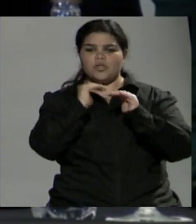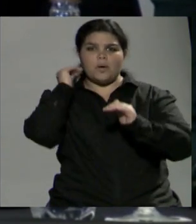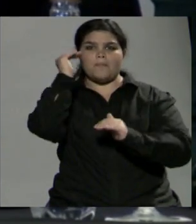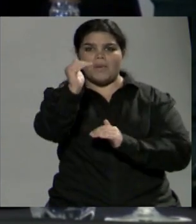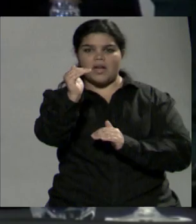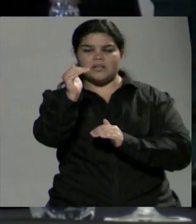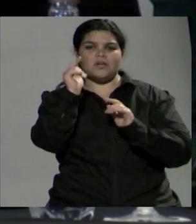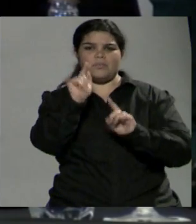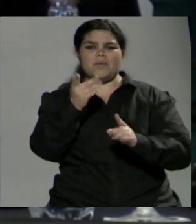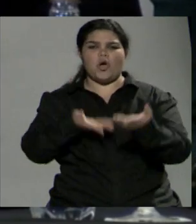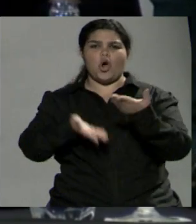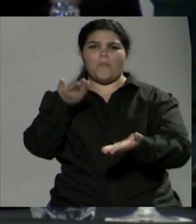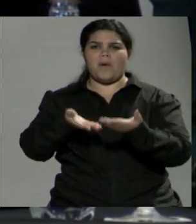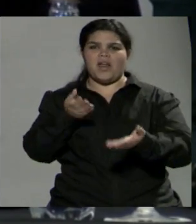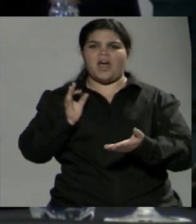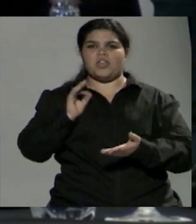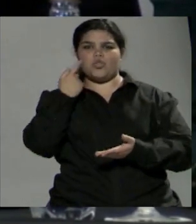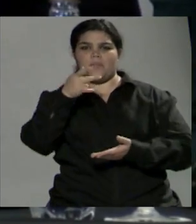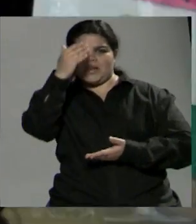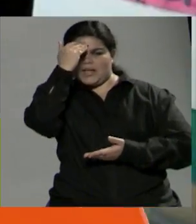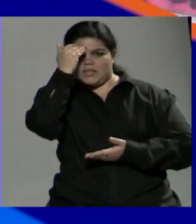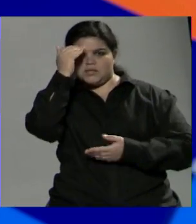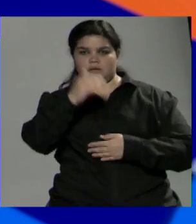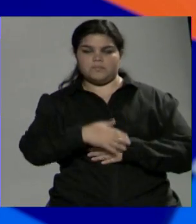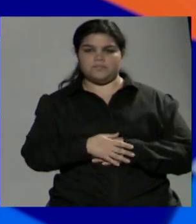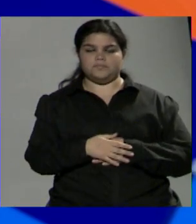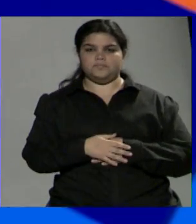en agosto de 2015.